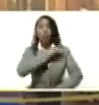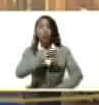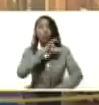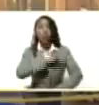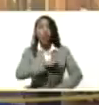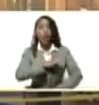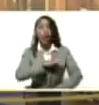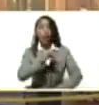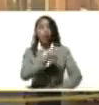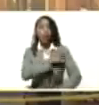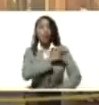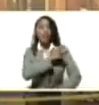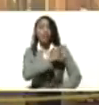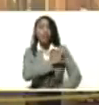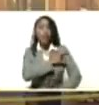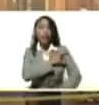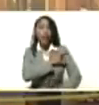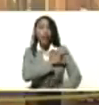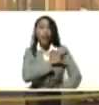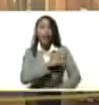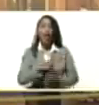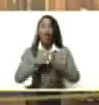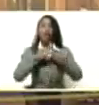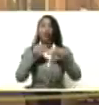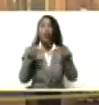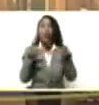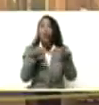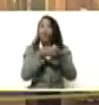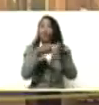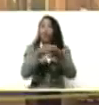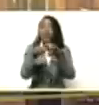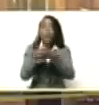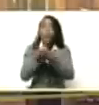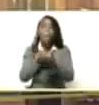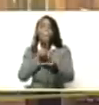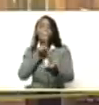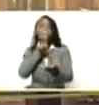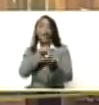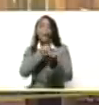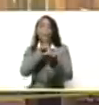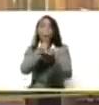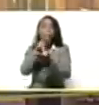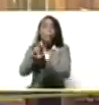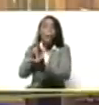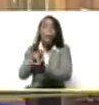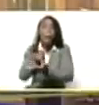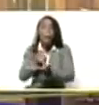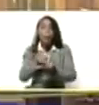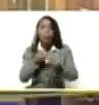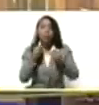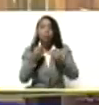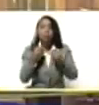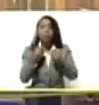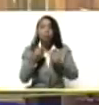qué dicen en tick tock por esto están matando a tar que dios te bendiga